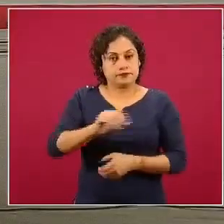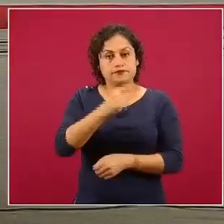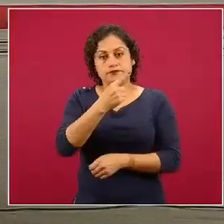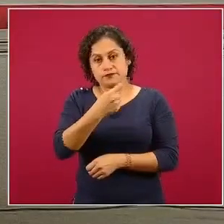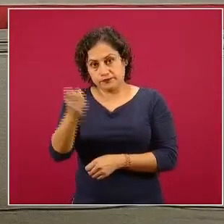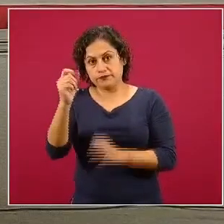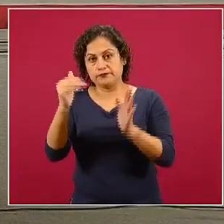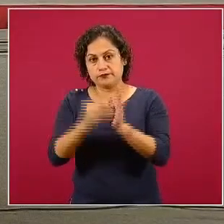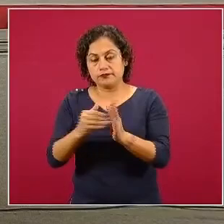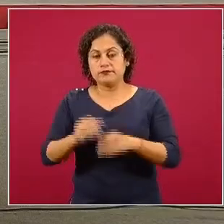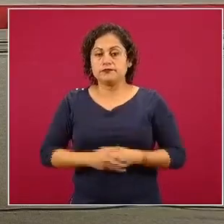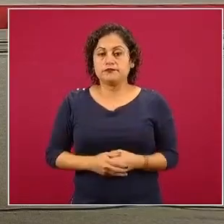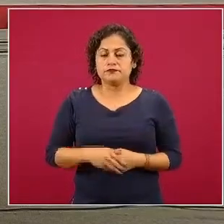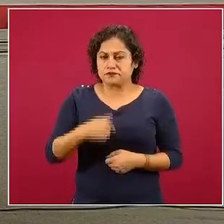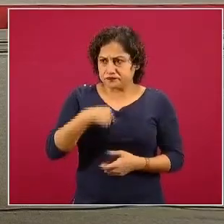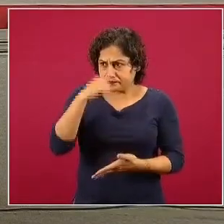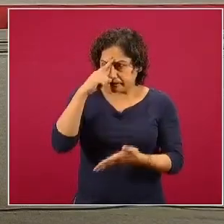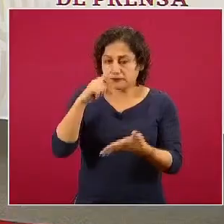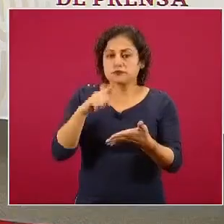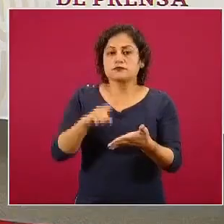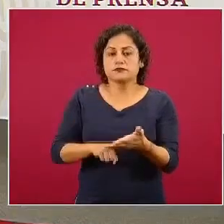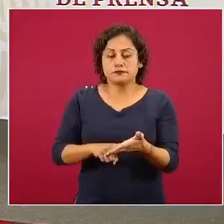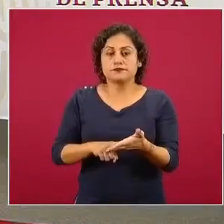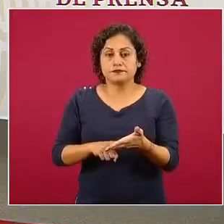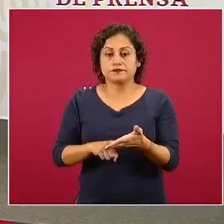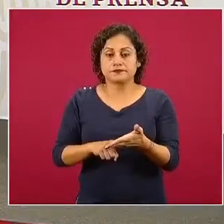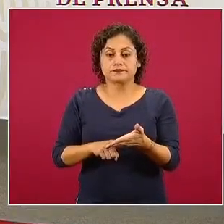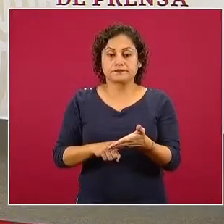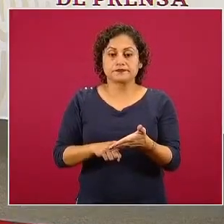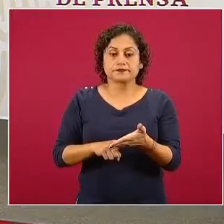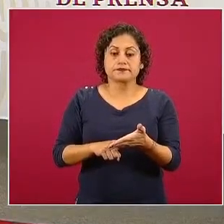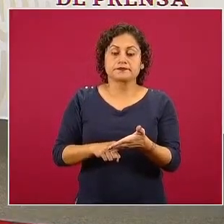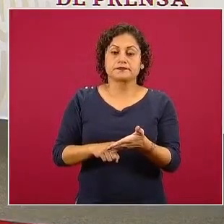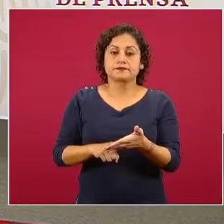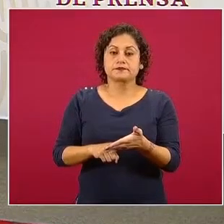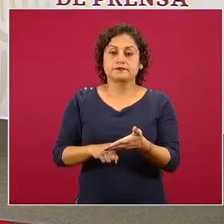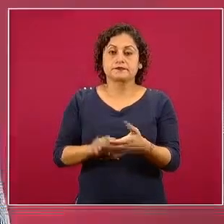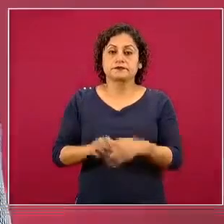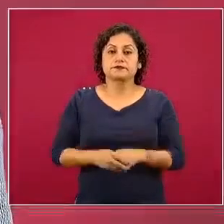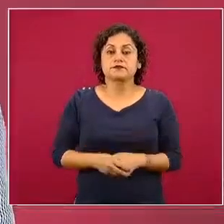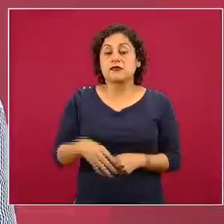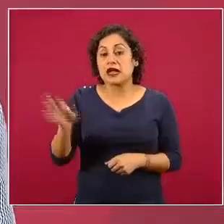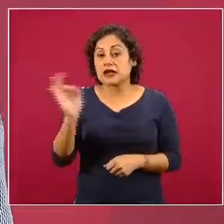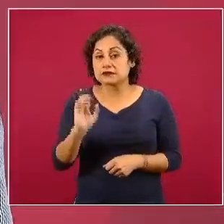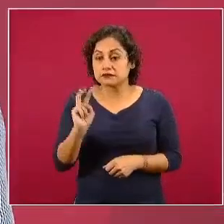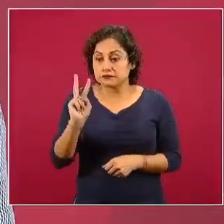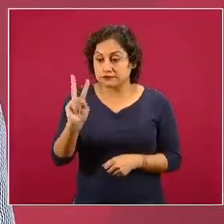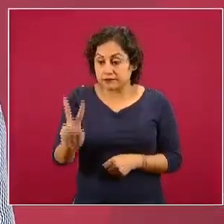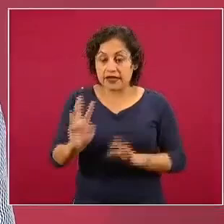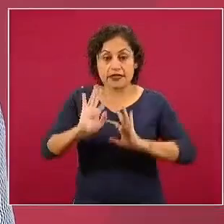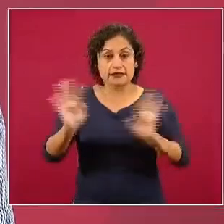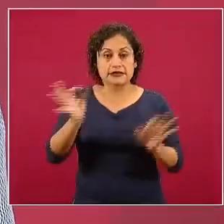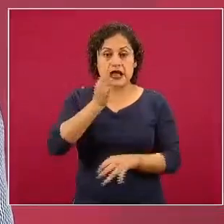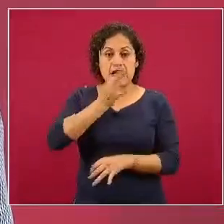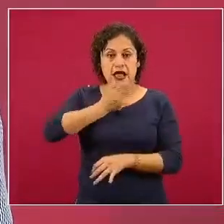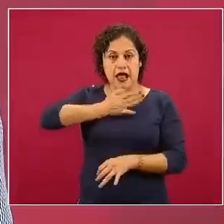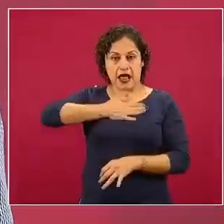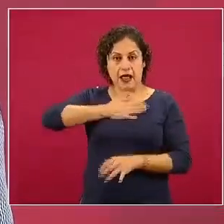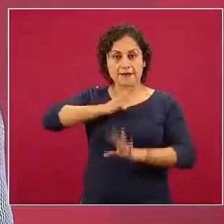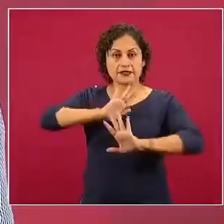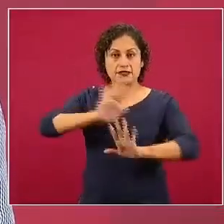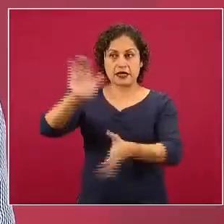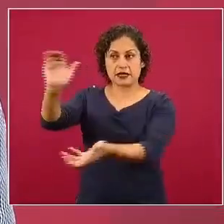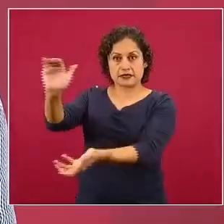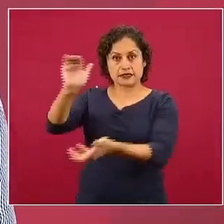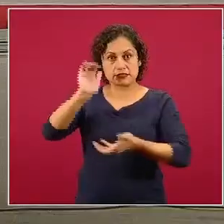hecho, el día viernes, en vísperas, digamos ya, de lo que puede ser que en cualquier momento nos den la noticia de que estas pruebas puedan ya haber sido